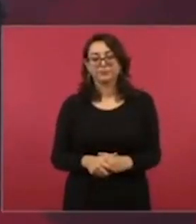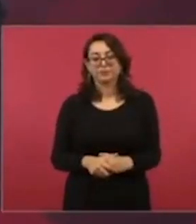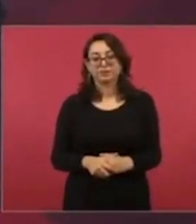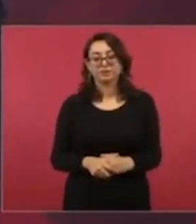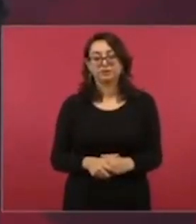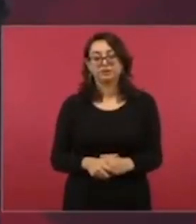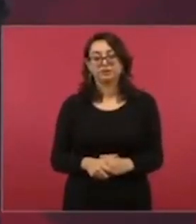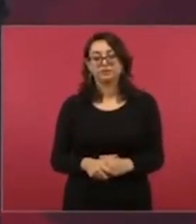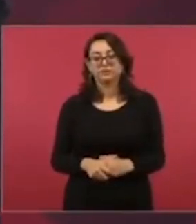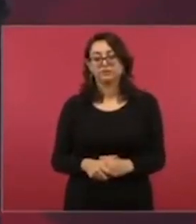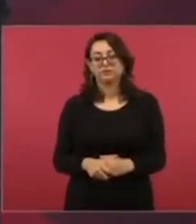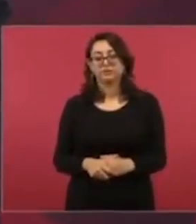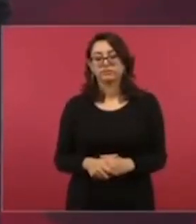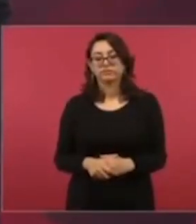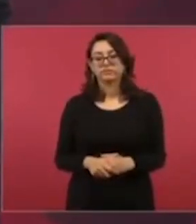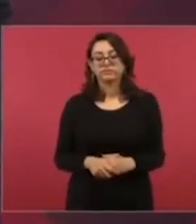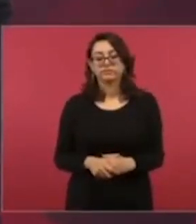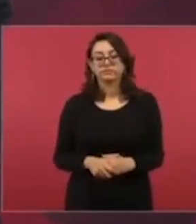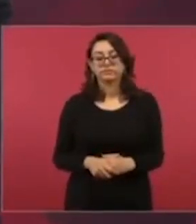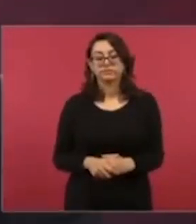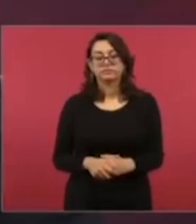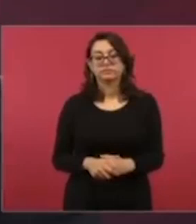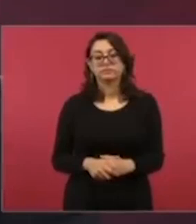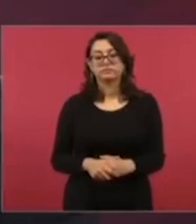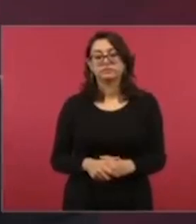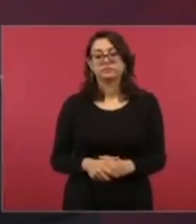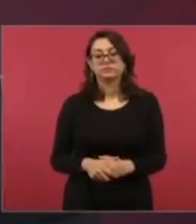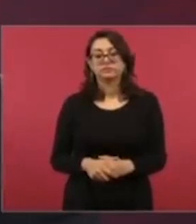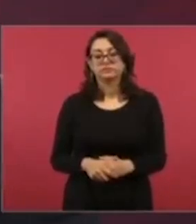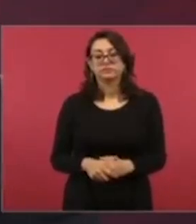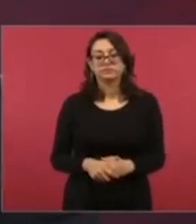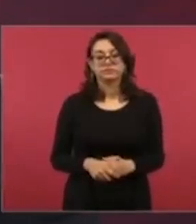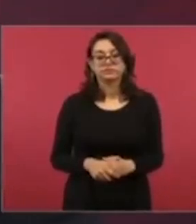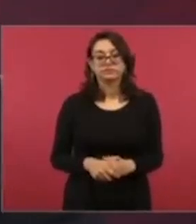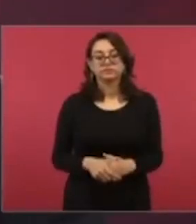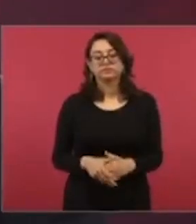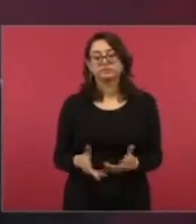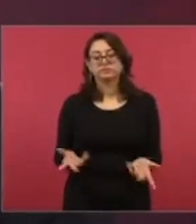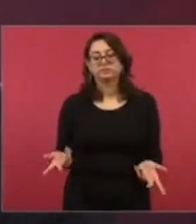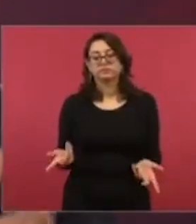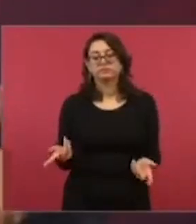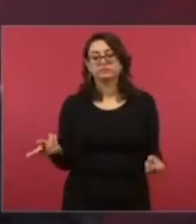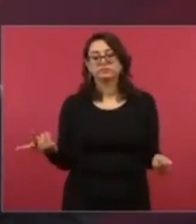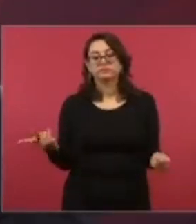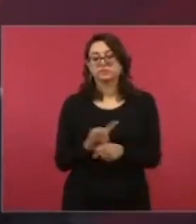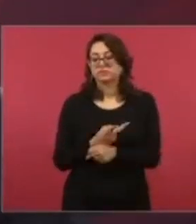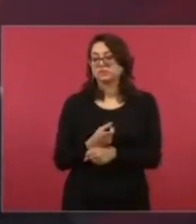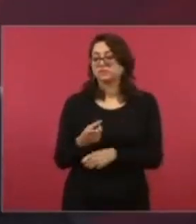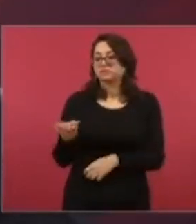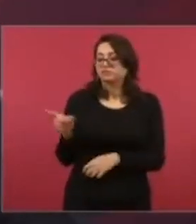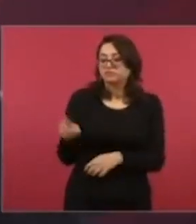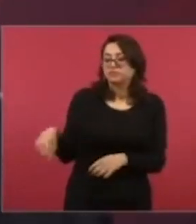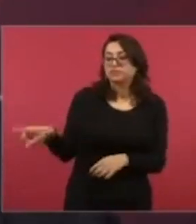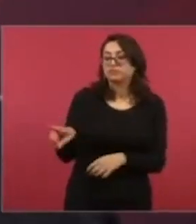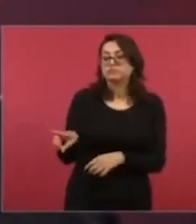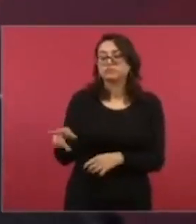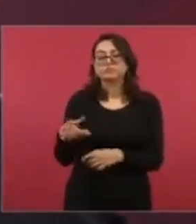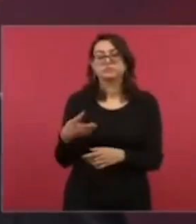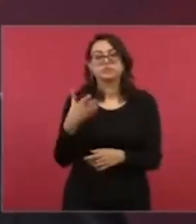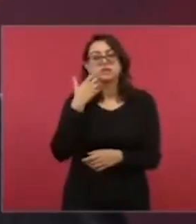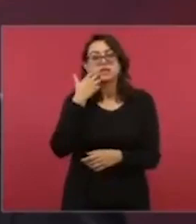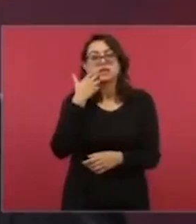ningún juicio de amparo que impida que se distribuyan los libros. No hay nada que impida eso, aseveró